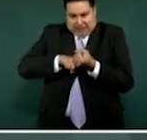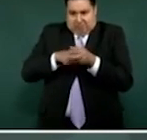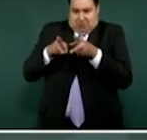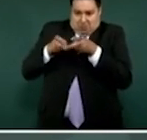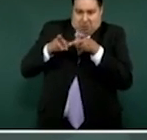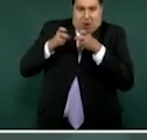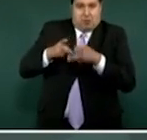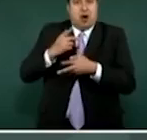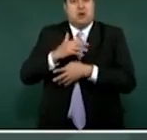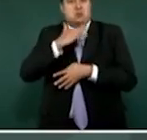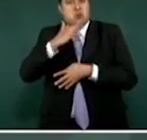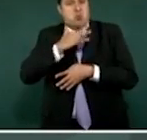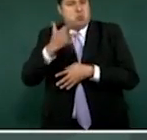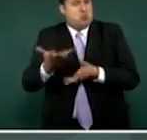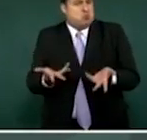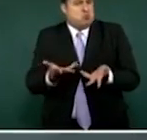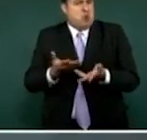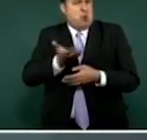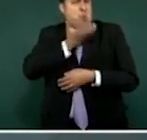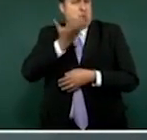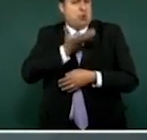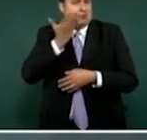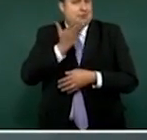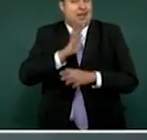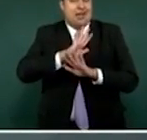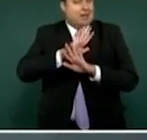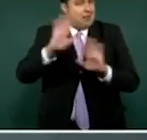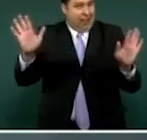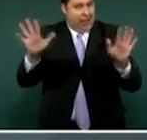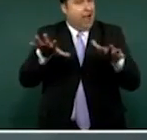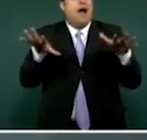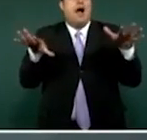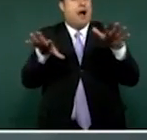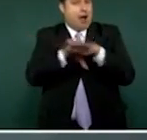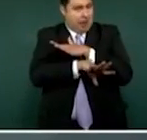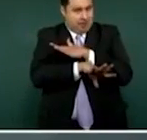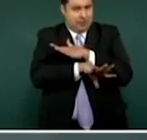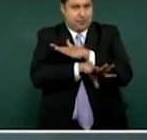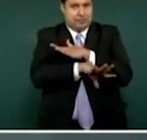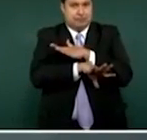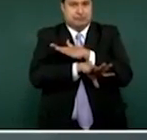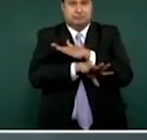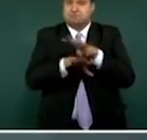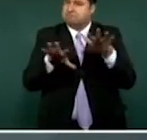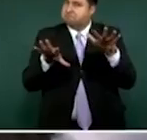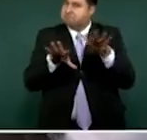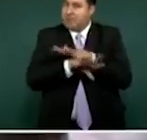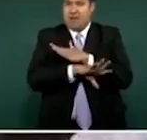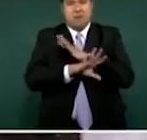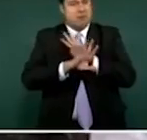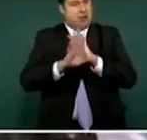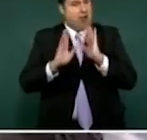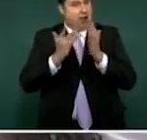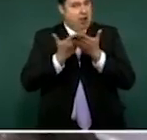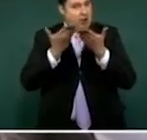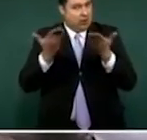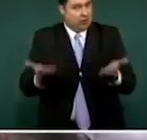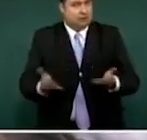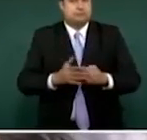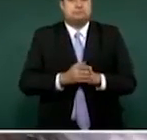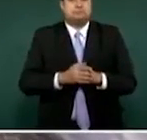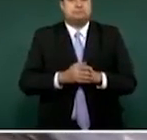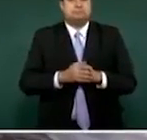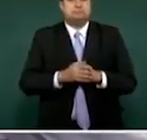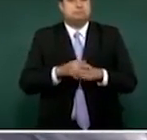los hechos de corrupción. Entonces, ya esto ya es otra cosa, ya cambió y vamos a